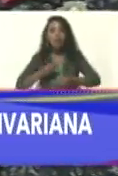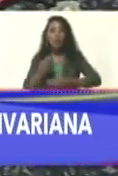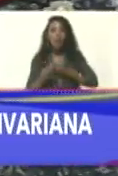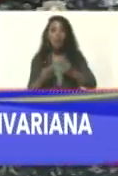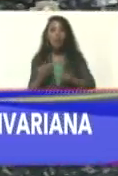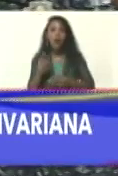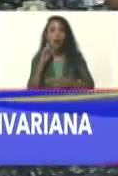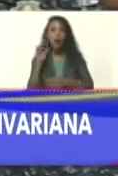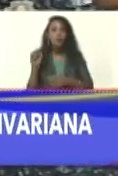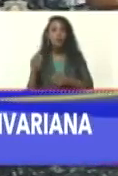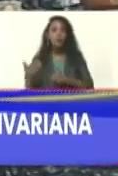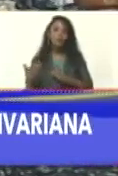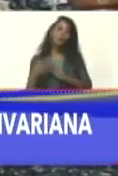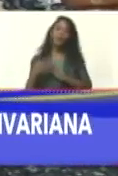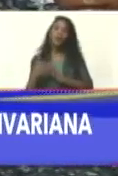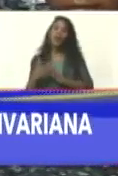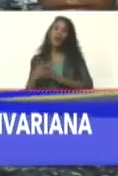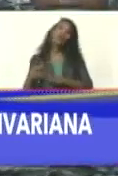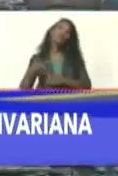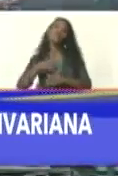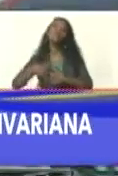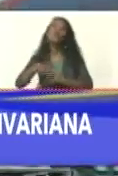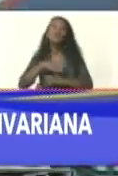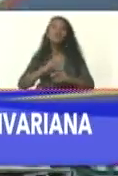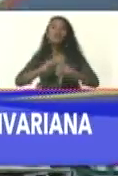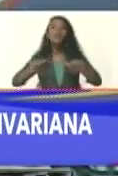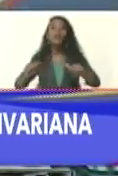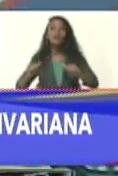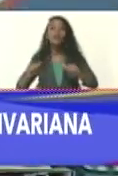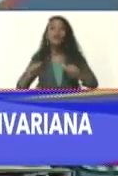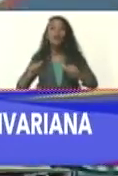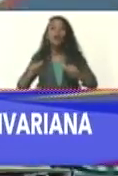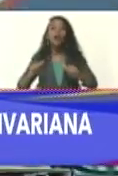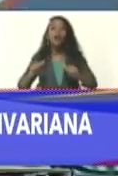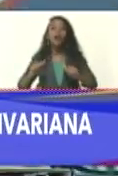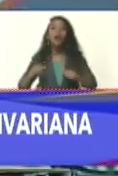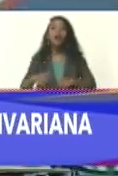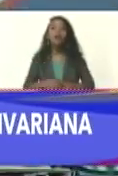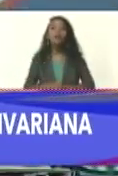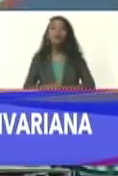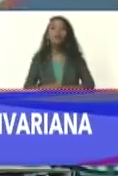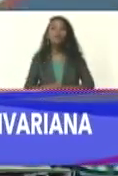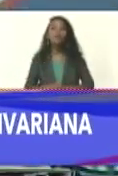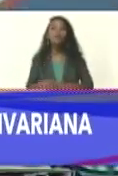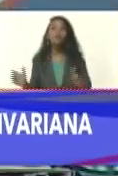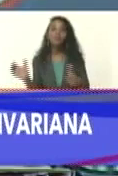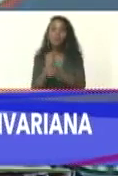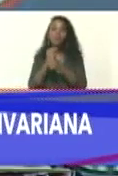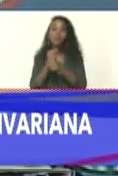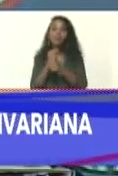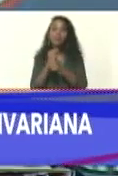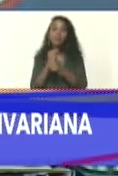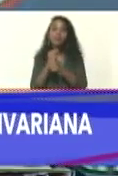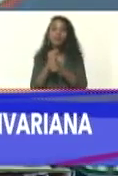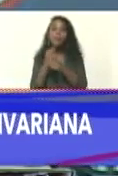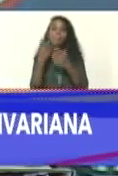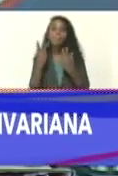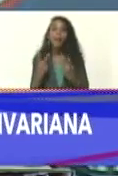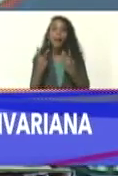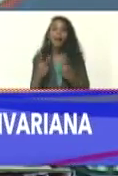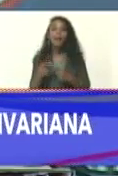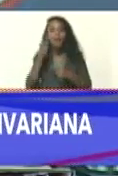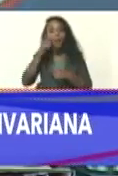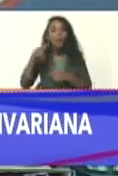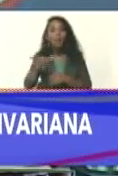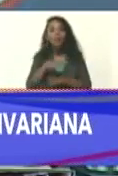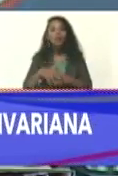incidencia delictiva en un espacio territorial, tomando en cuenta la topografía, tomando en cuenta la densidad de la población y, por